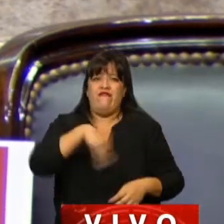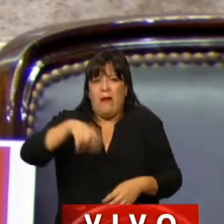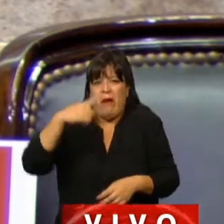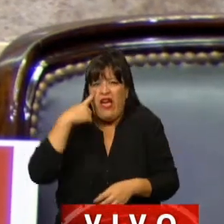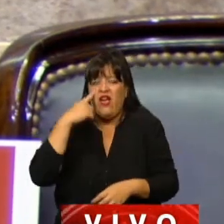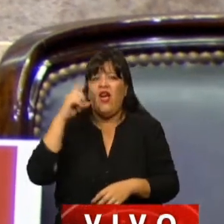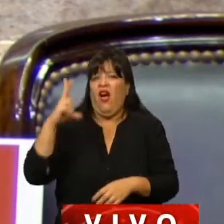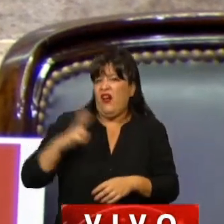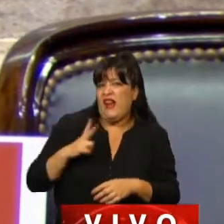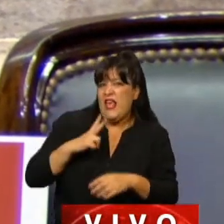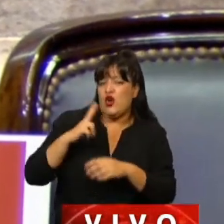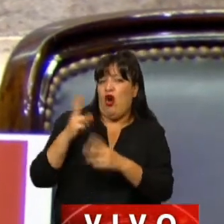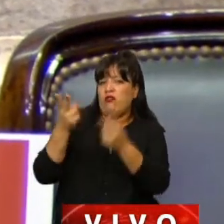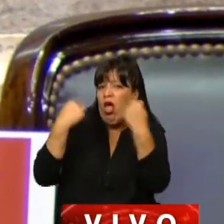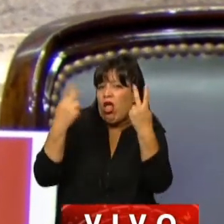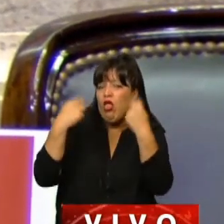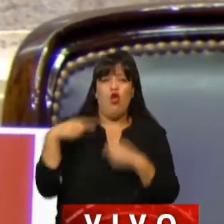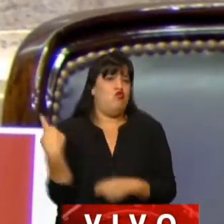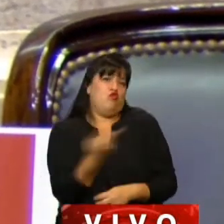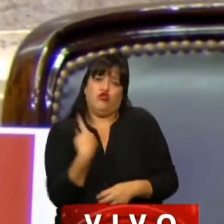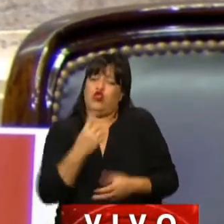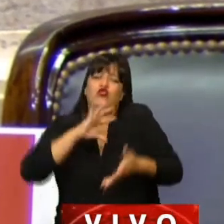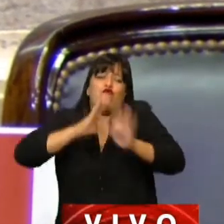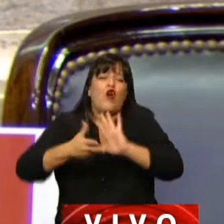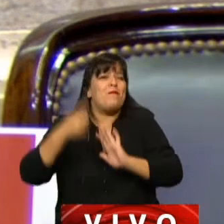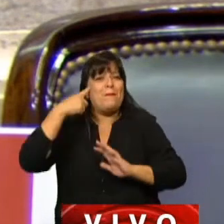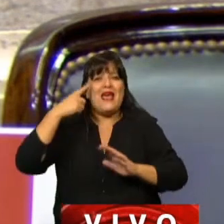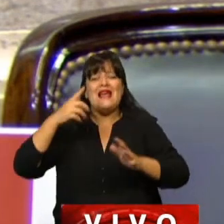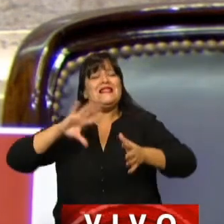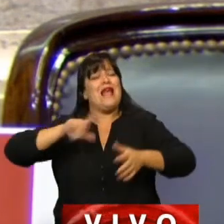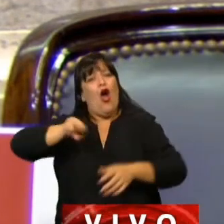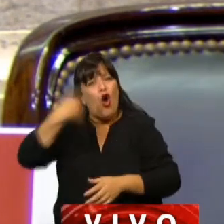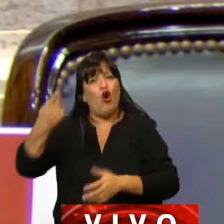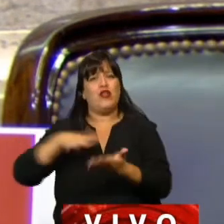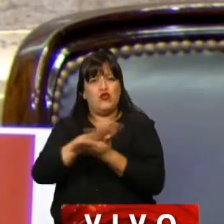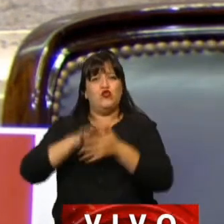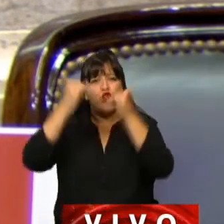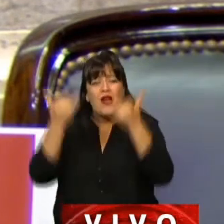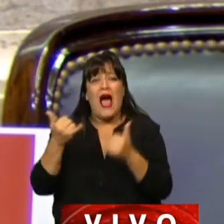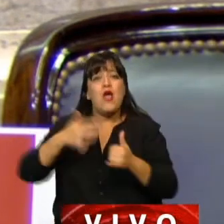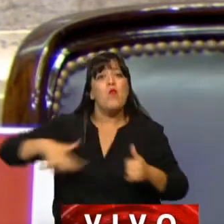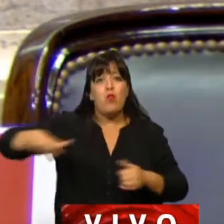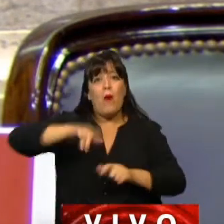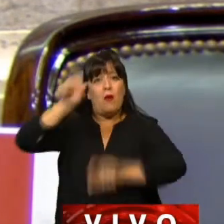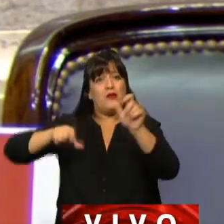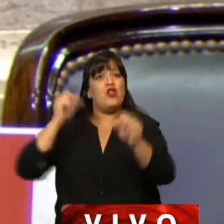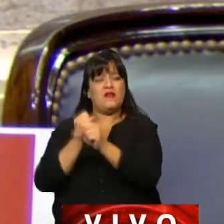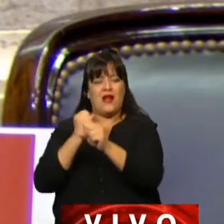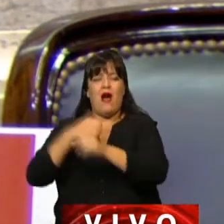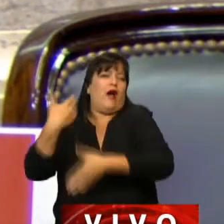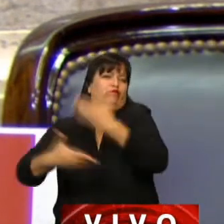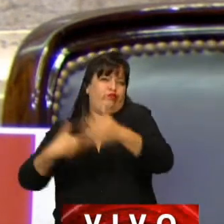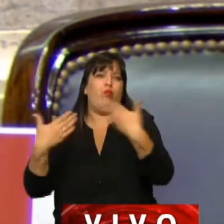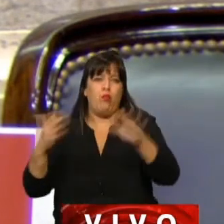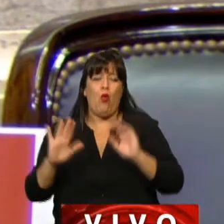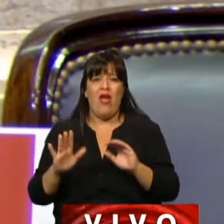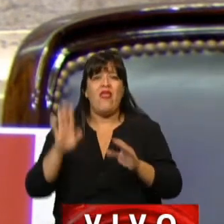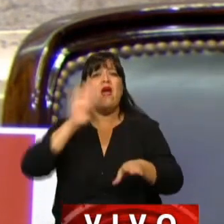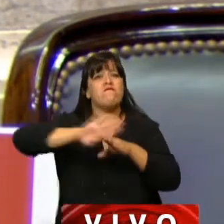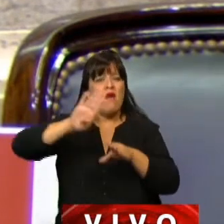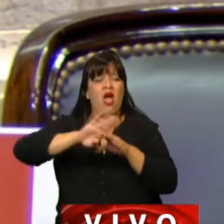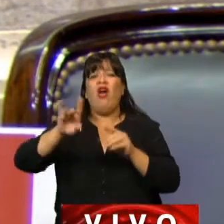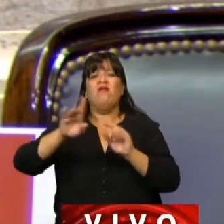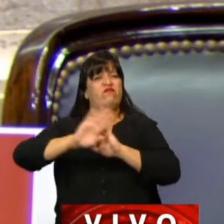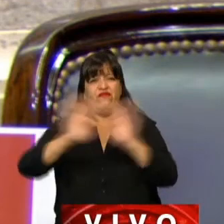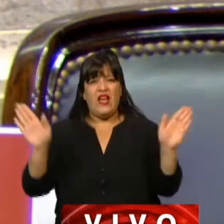los ricos. Nosotros creemos que puede haber otra salida, que es la del pueblo trabajador, desconociendo soberanamente esta deuda,